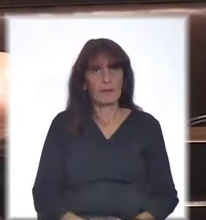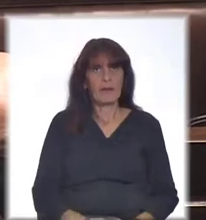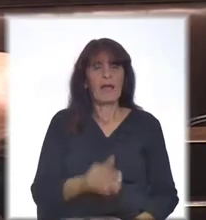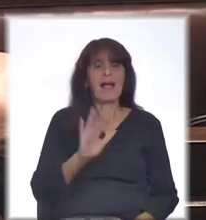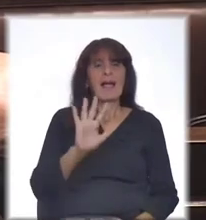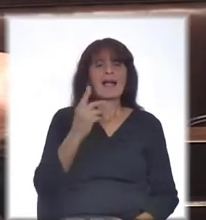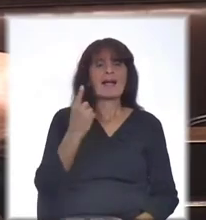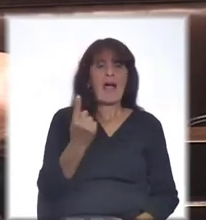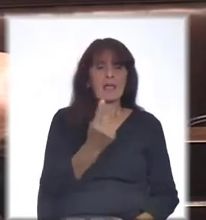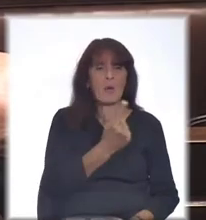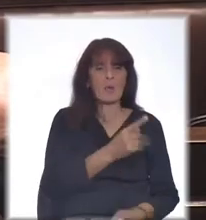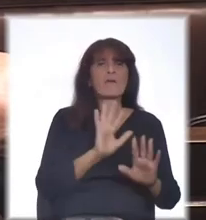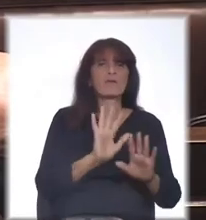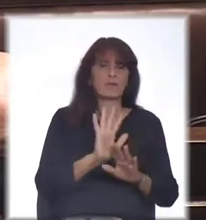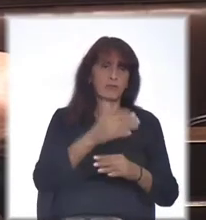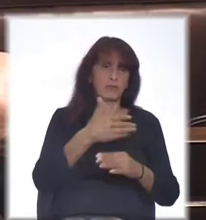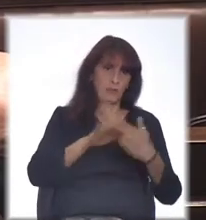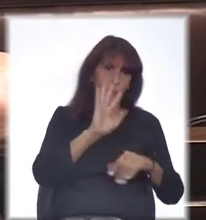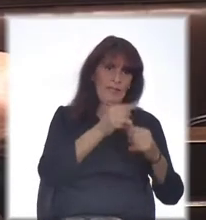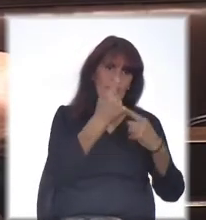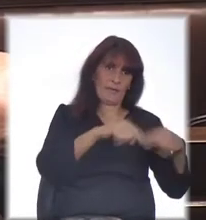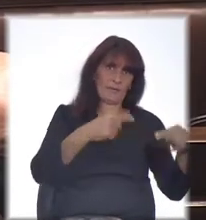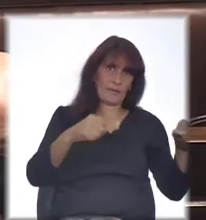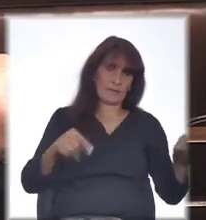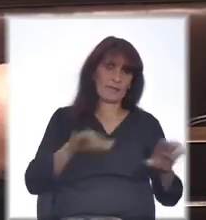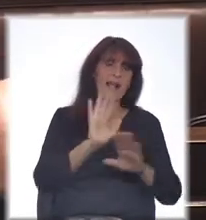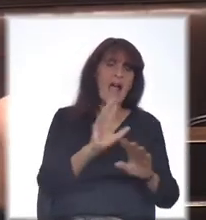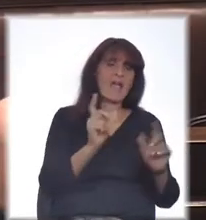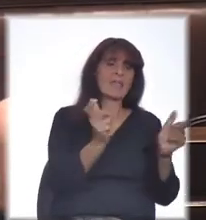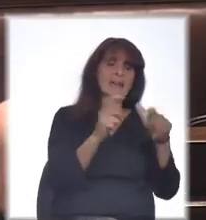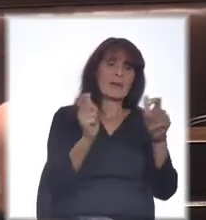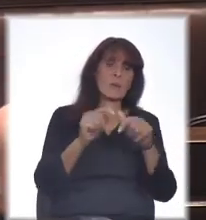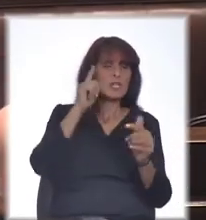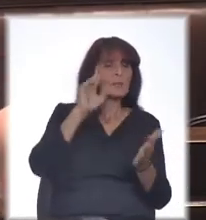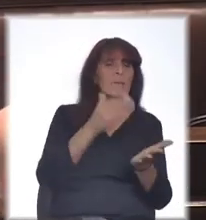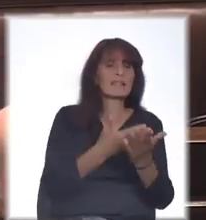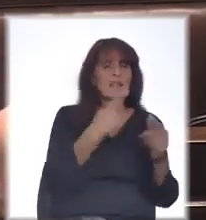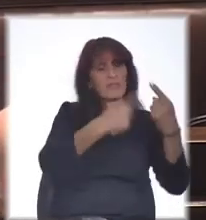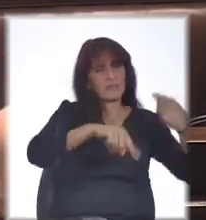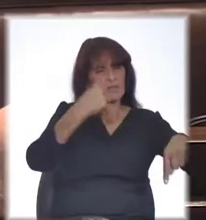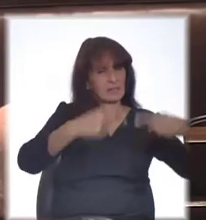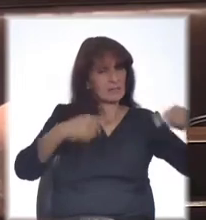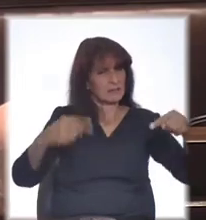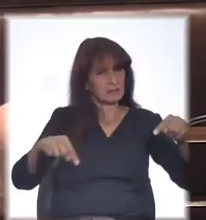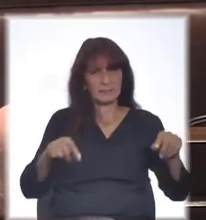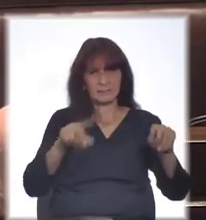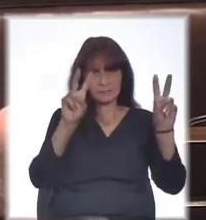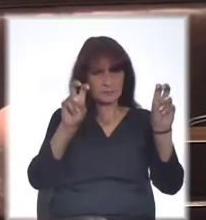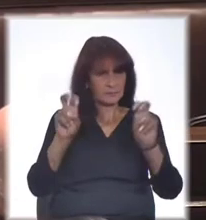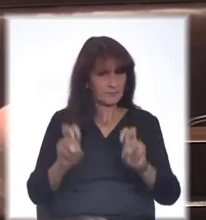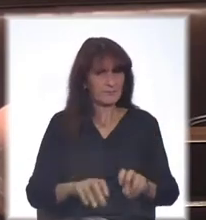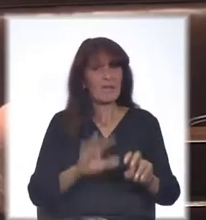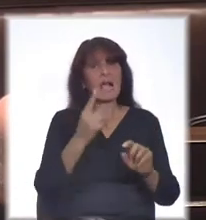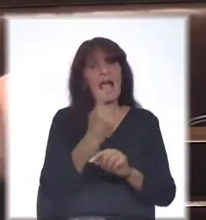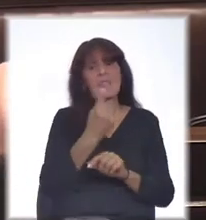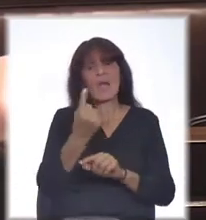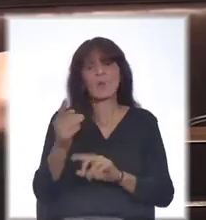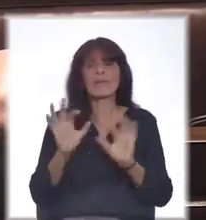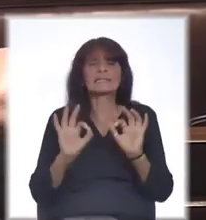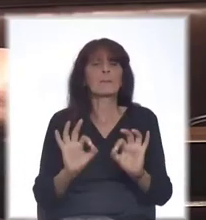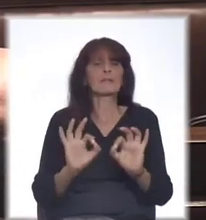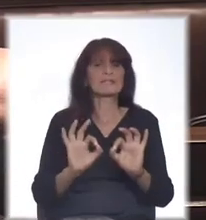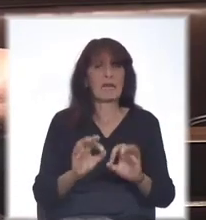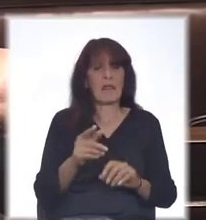Cada jornada fue diferente. En cada reunión se plantearon cosas distintas y en cada una de ellas fue especial. Han